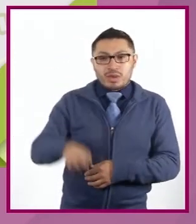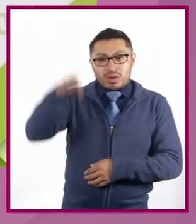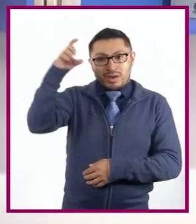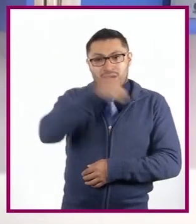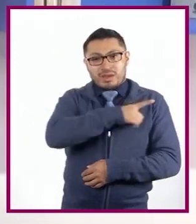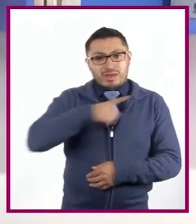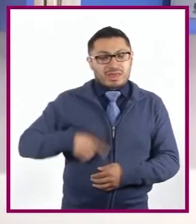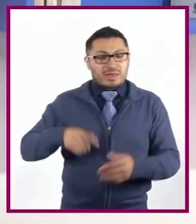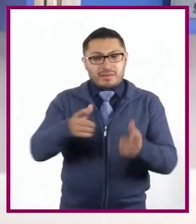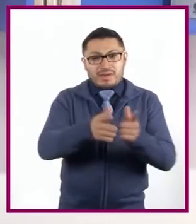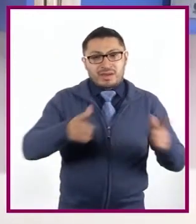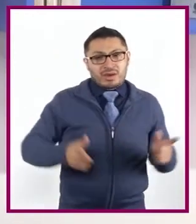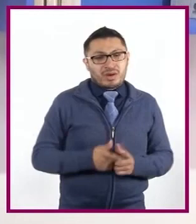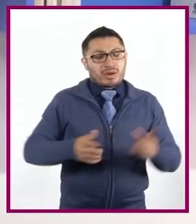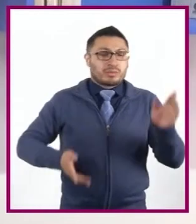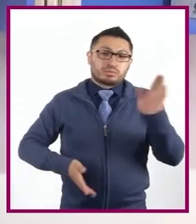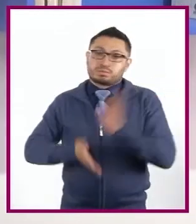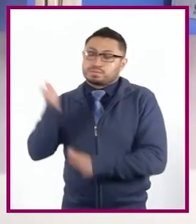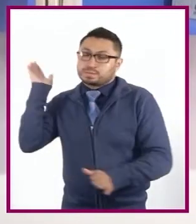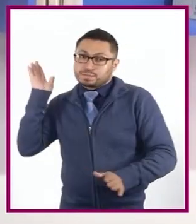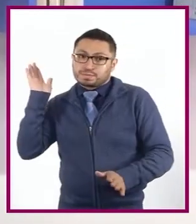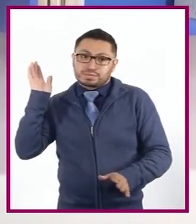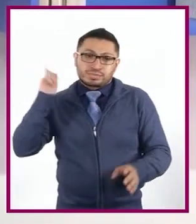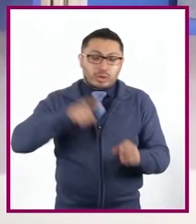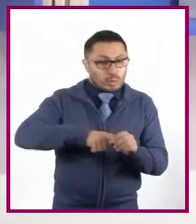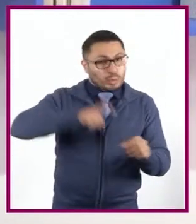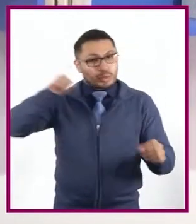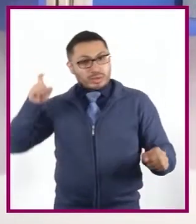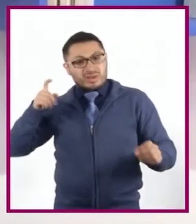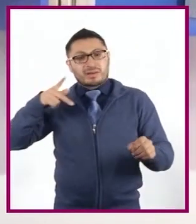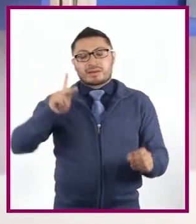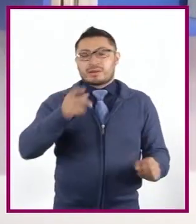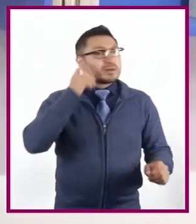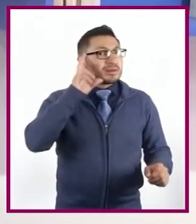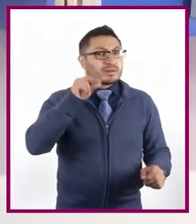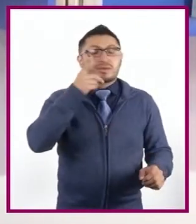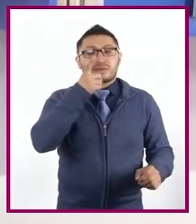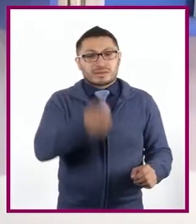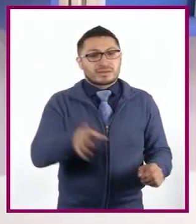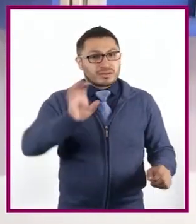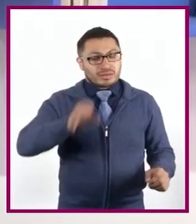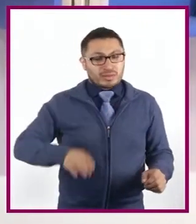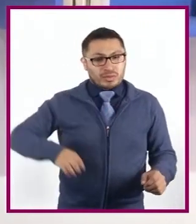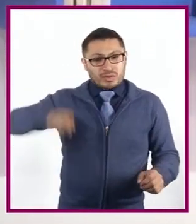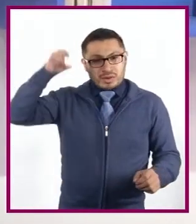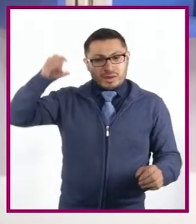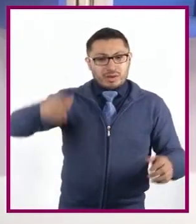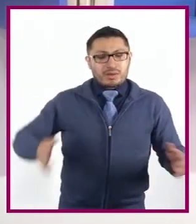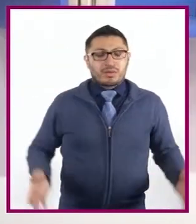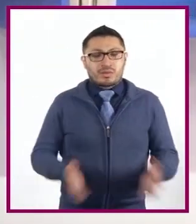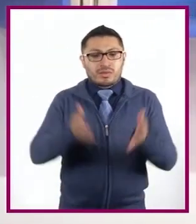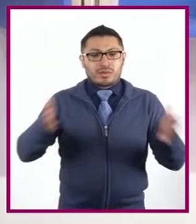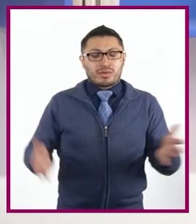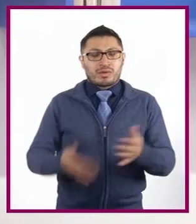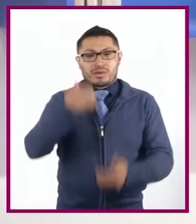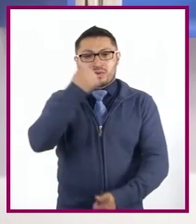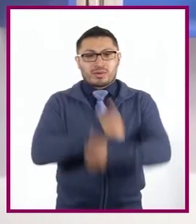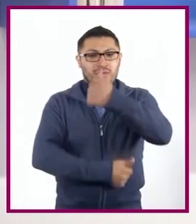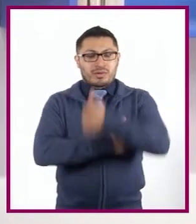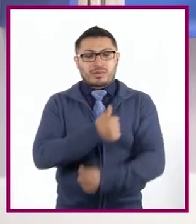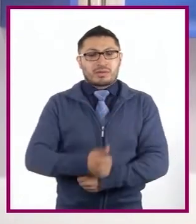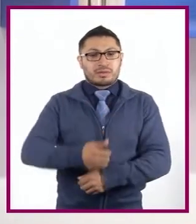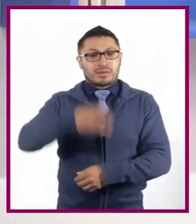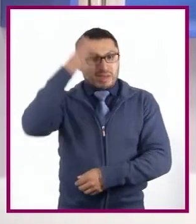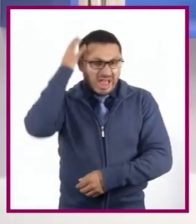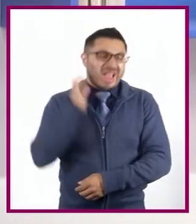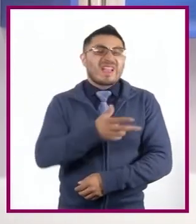manada. Aunque no se señaló que al crecer Seth promovería la competencia entre los machos de la manada